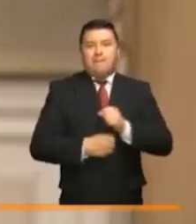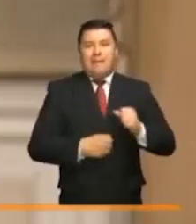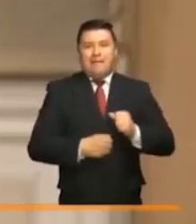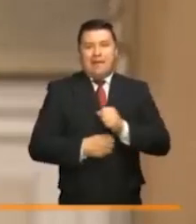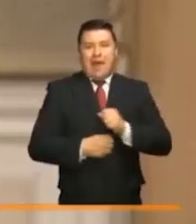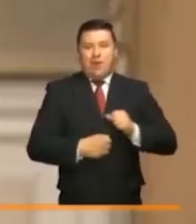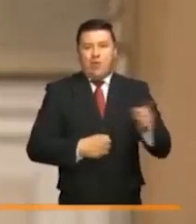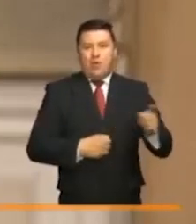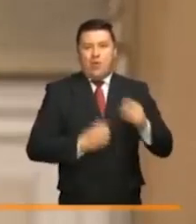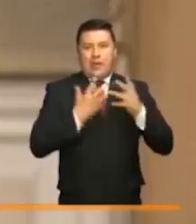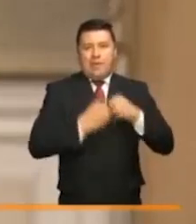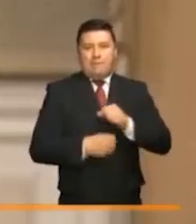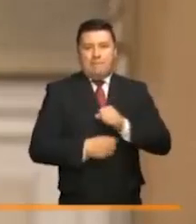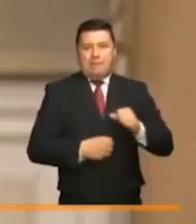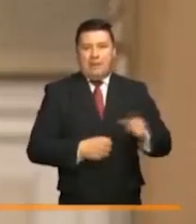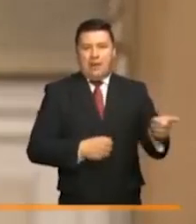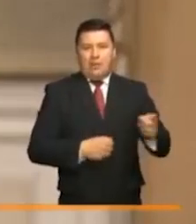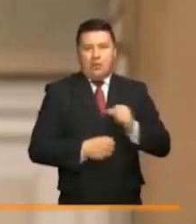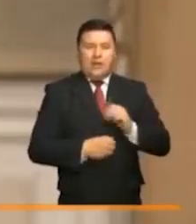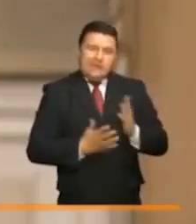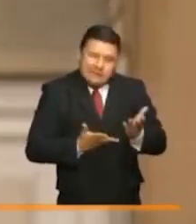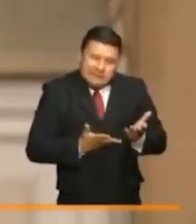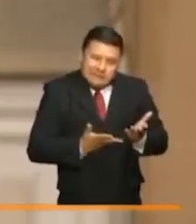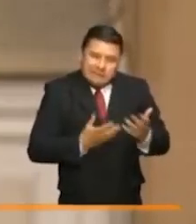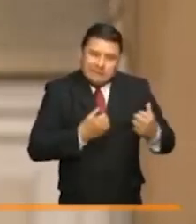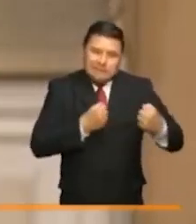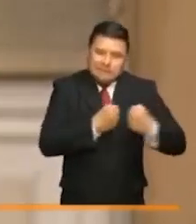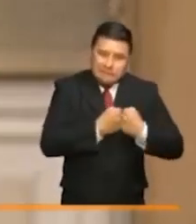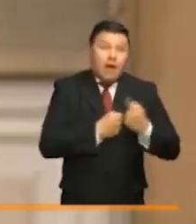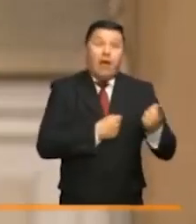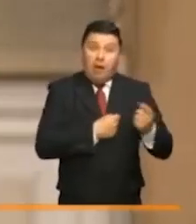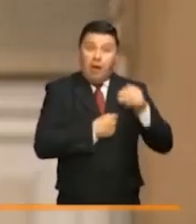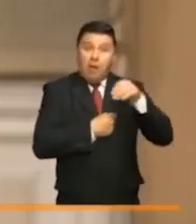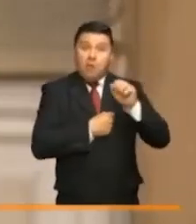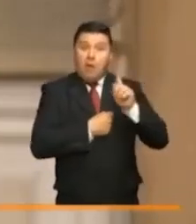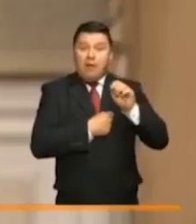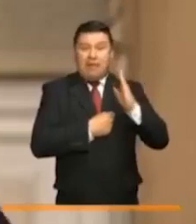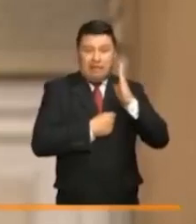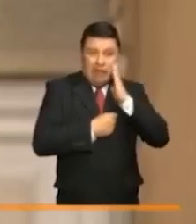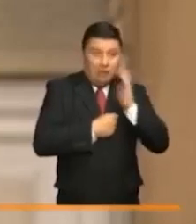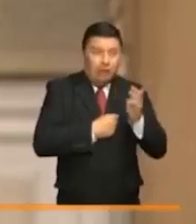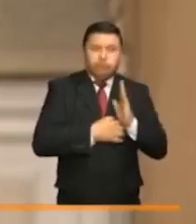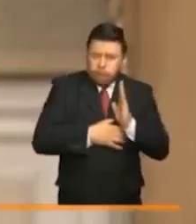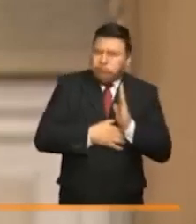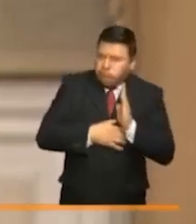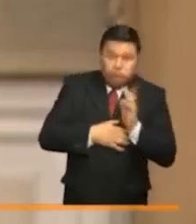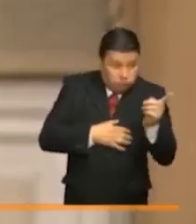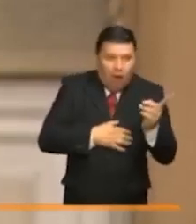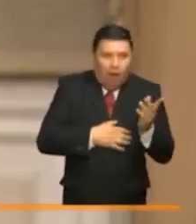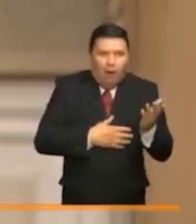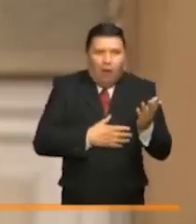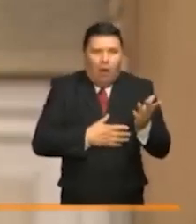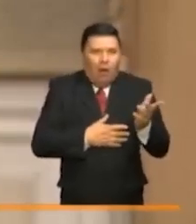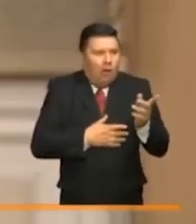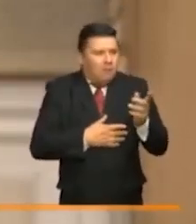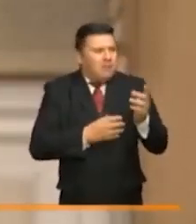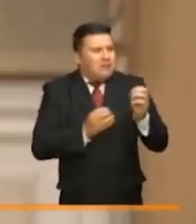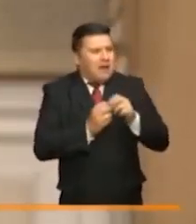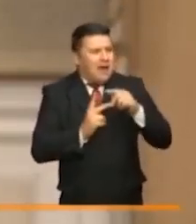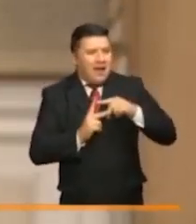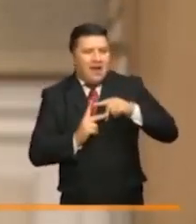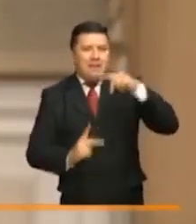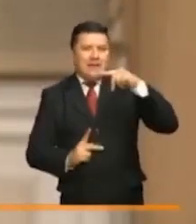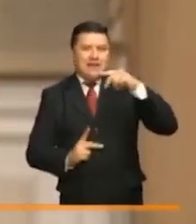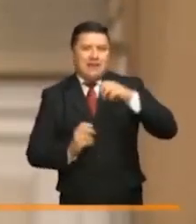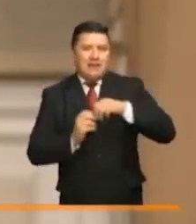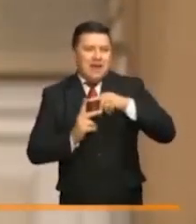que reconocer el anuncio que hizo el sector privado hoy, Andesco y Asomóvil, en el sentido de, en estos momentos, dar un poco más de capacidad a